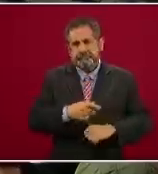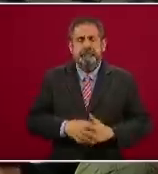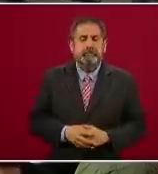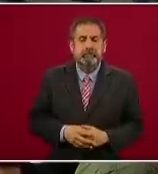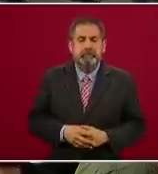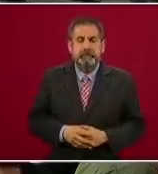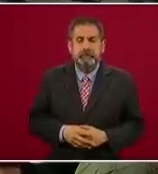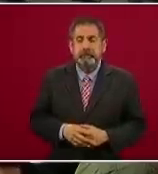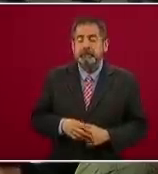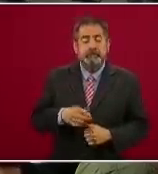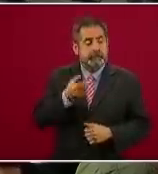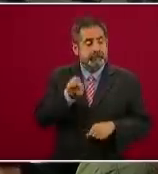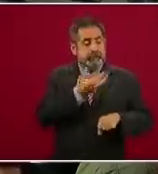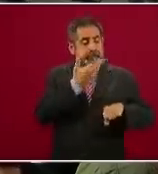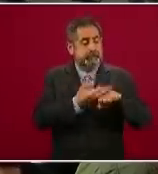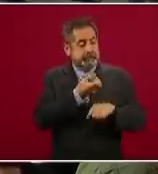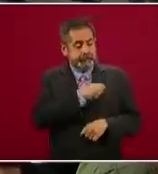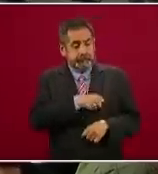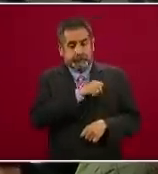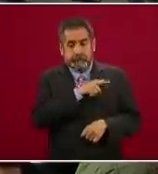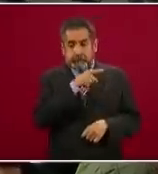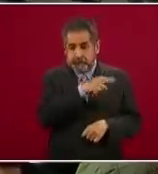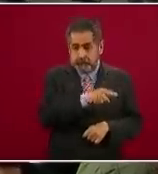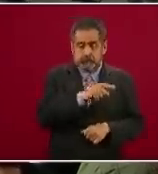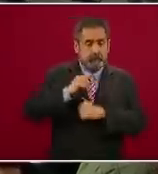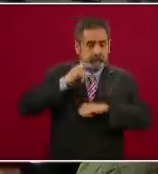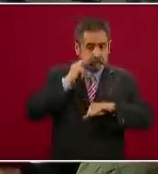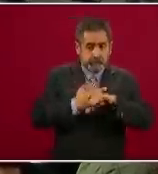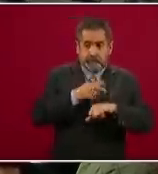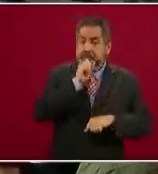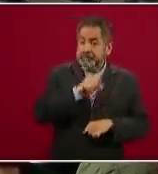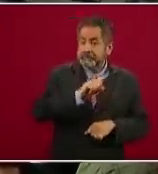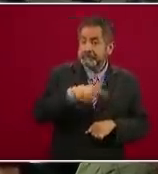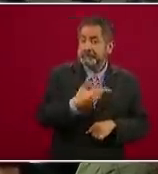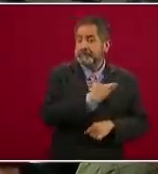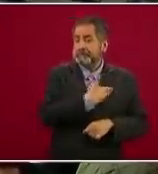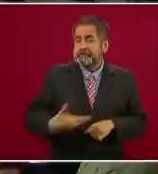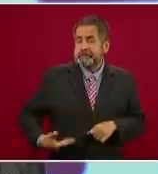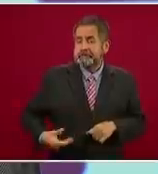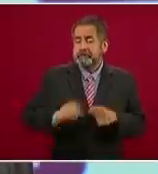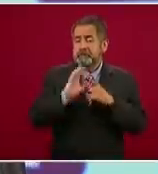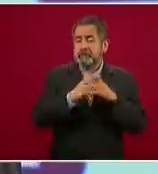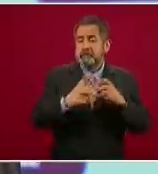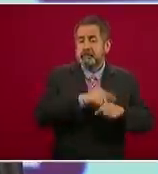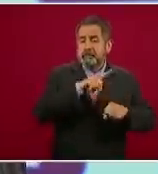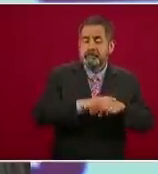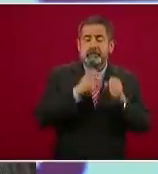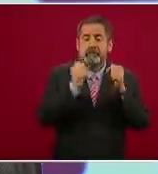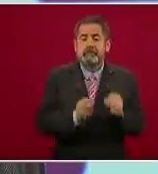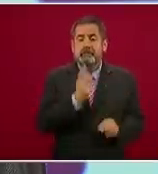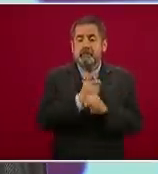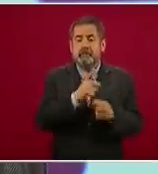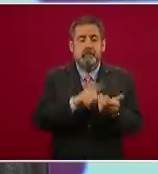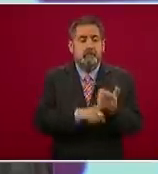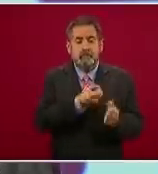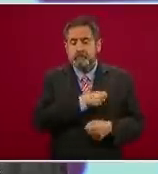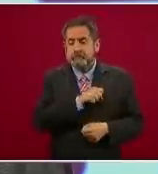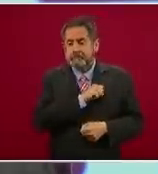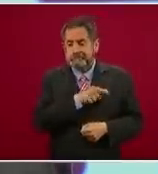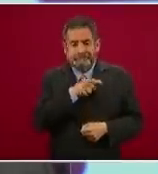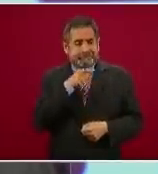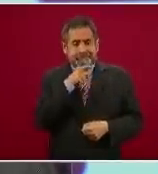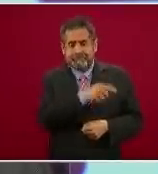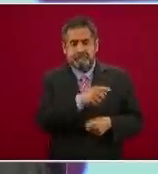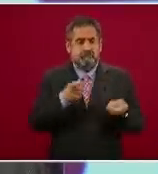secretario de Salud, como secretario, es además el presidente del Comité Nacional para la Seguridad en Salud, que es la instancia